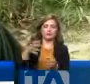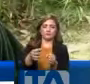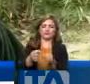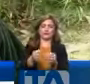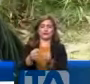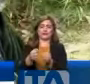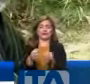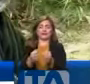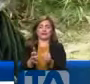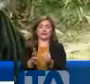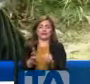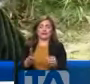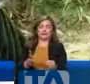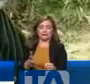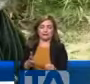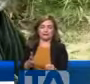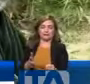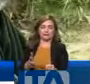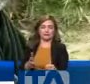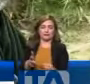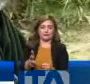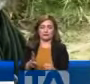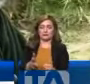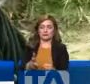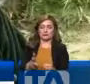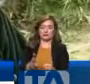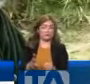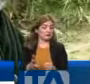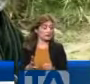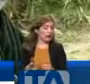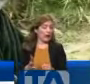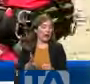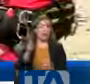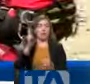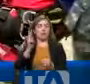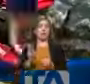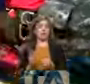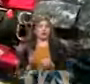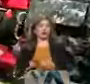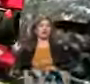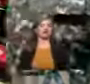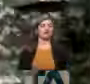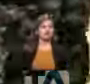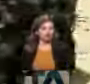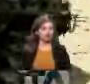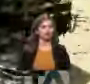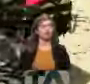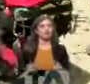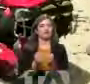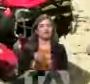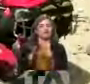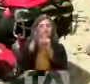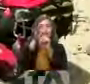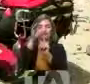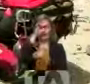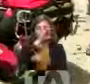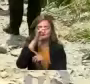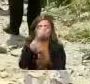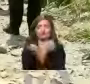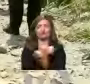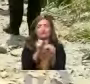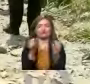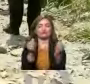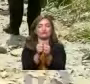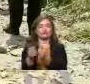retro, entonces no se ha fijado atrás y ya también se ha ido para abajo. Equipo especializado en búsqueda y rescate del Cuerpo de Bomberos